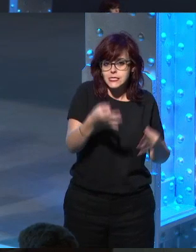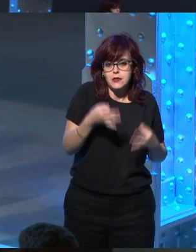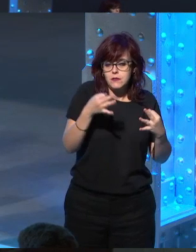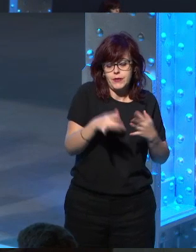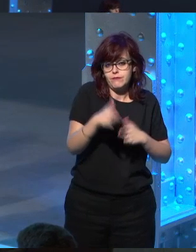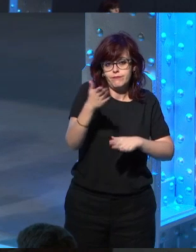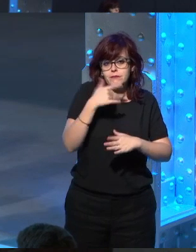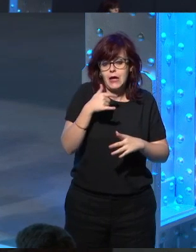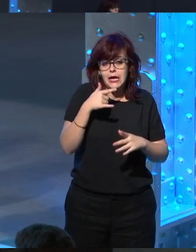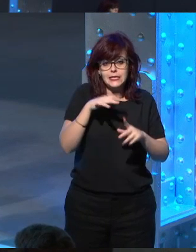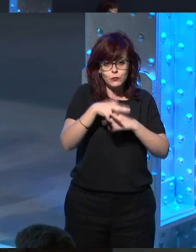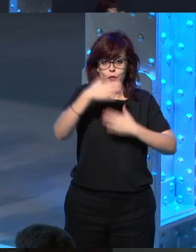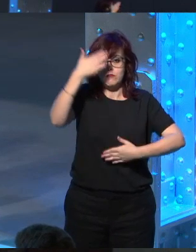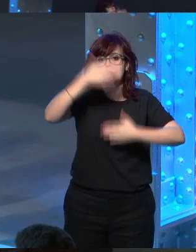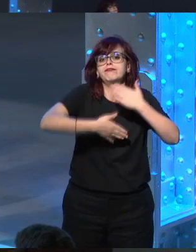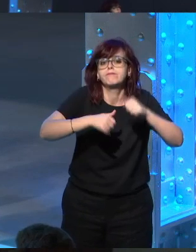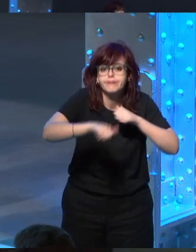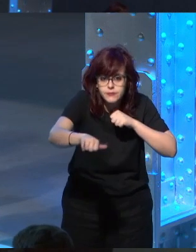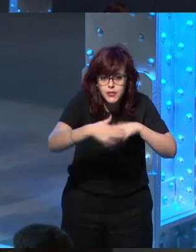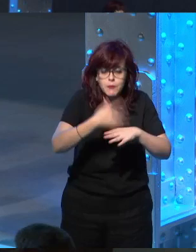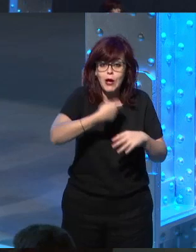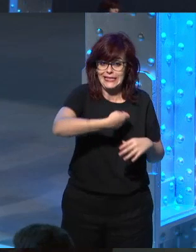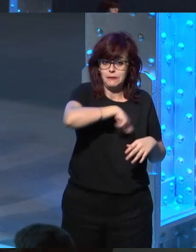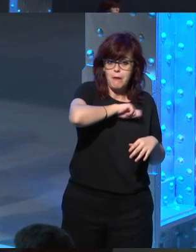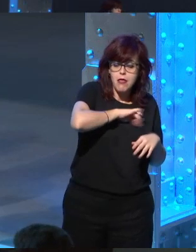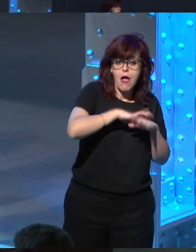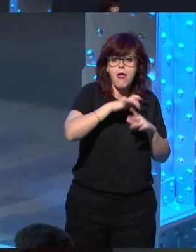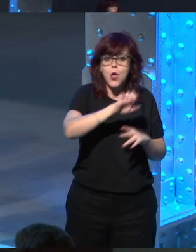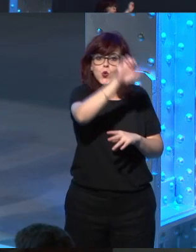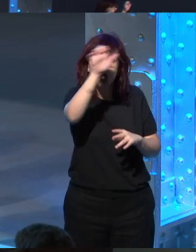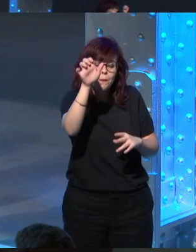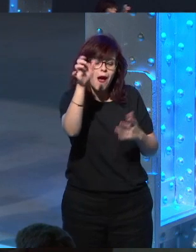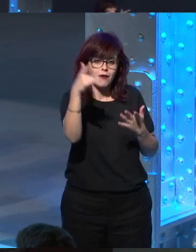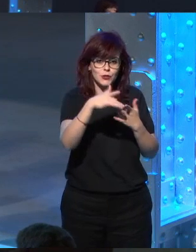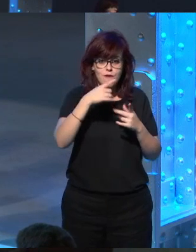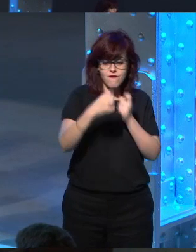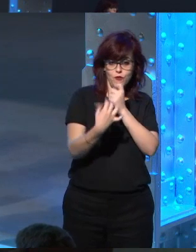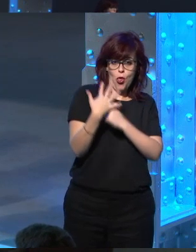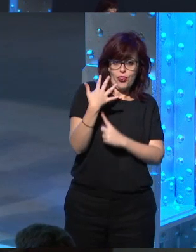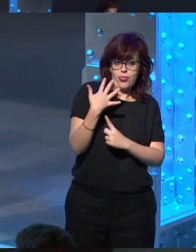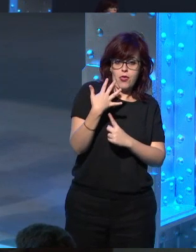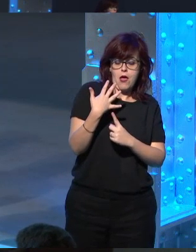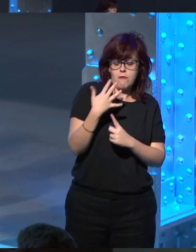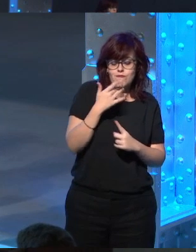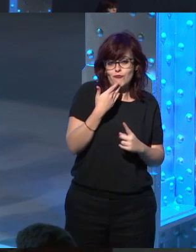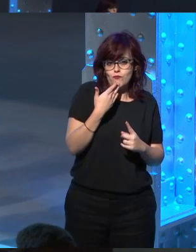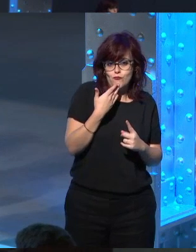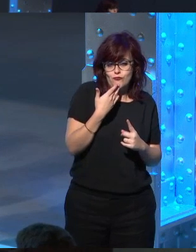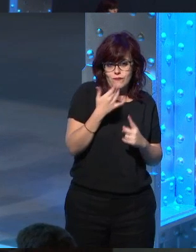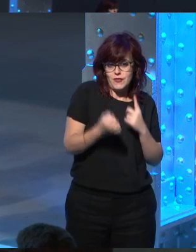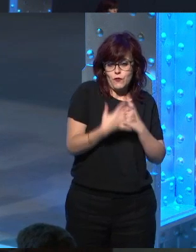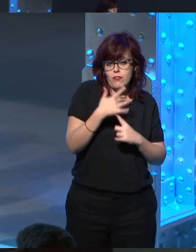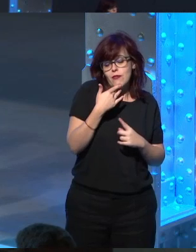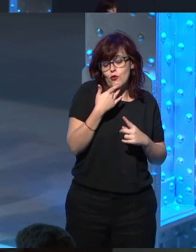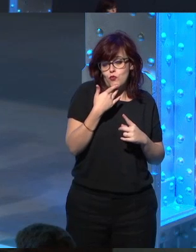de, pues bueno, aquí en este caso pues estamos en España, en Europa, tenemos, bueno, pues una serie de sesgos que van a condicionar